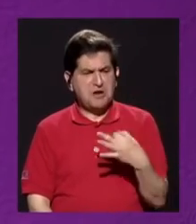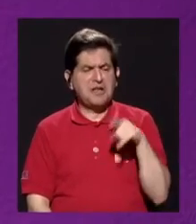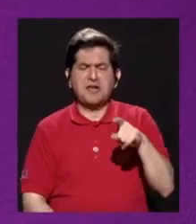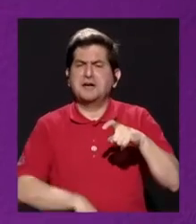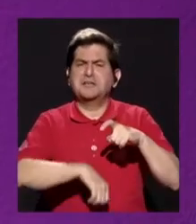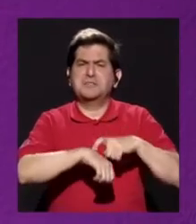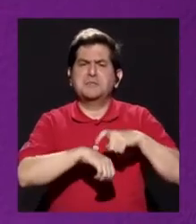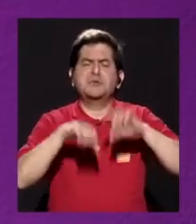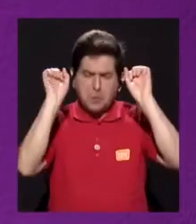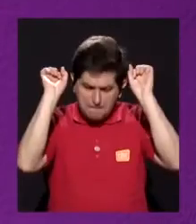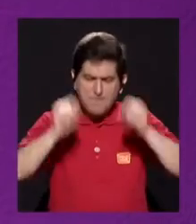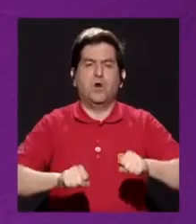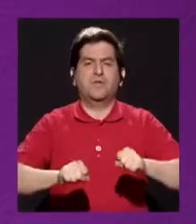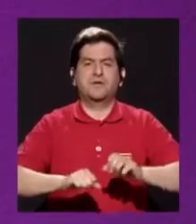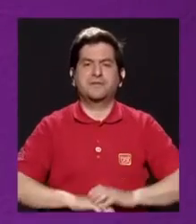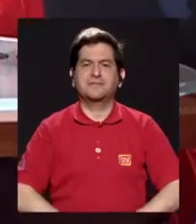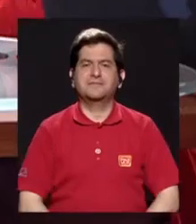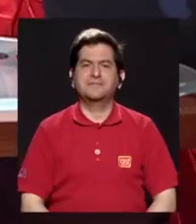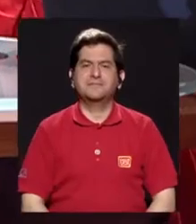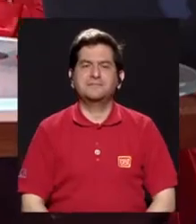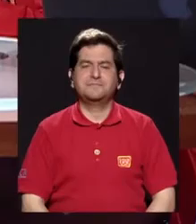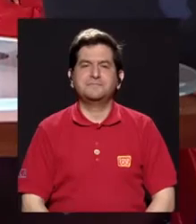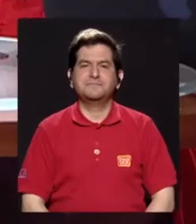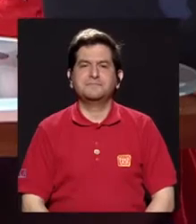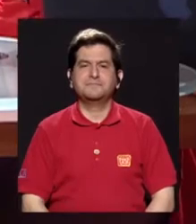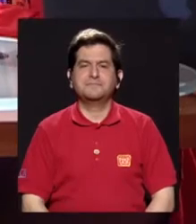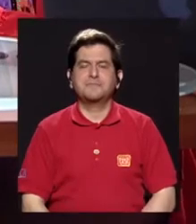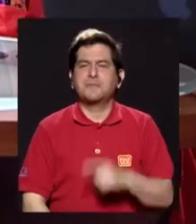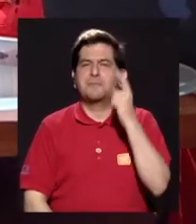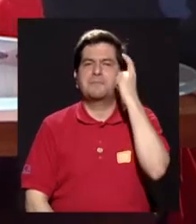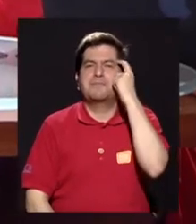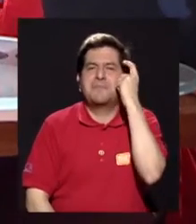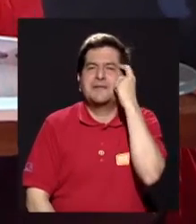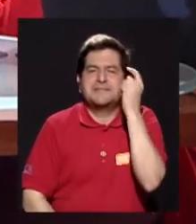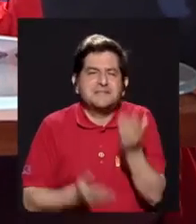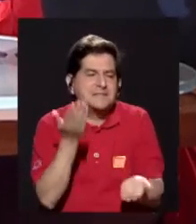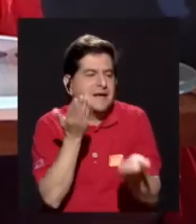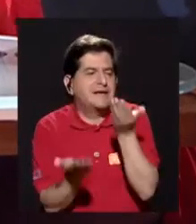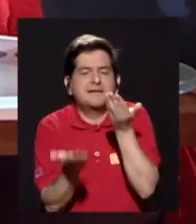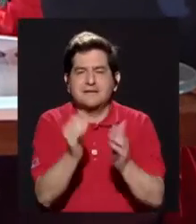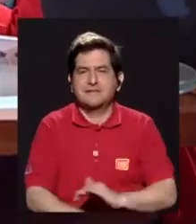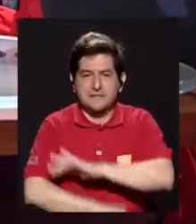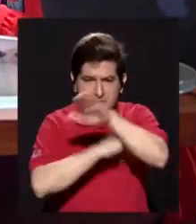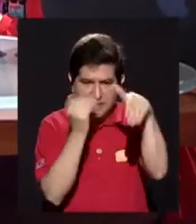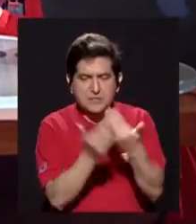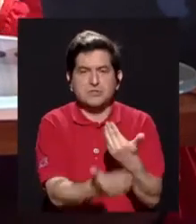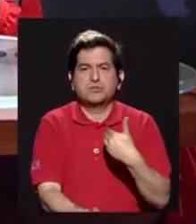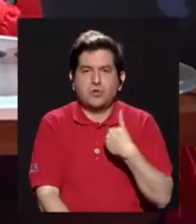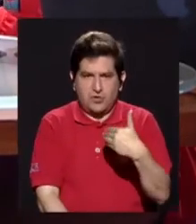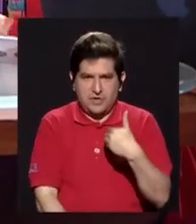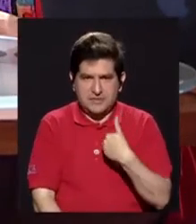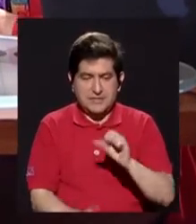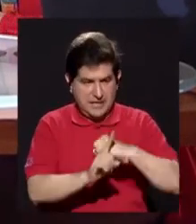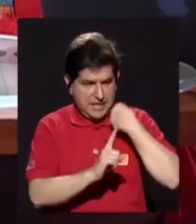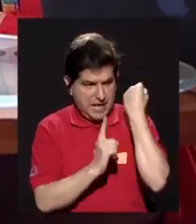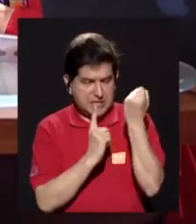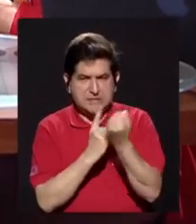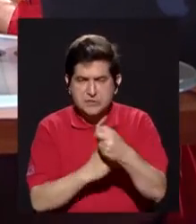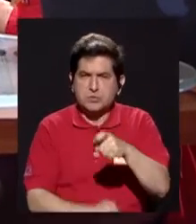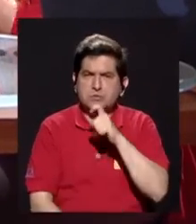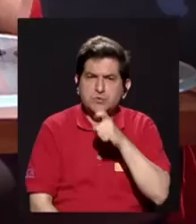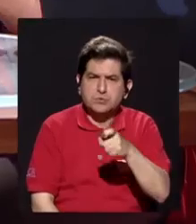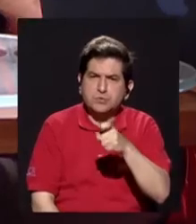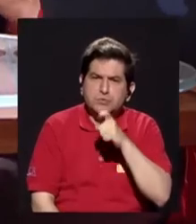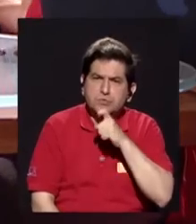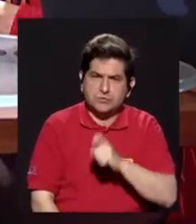sí lo puedo lograr. ¿Qué es lo que hace pensar, porque todas han tenido una situación así difícil,